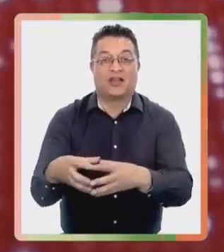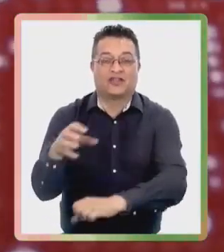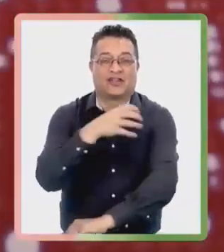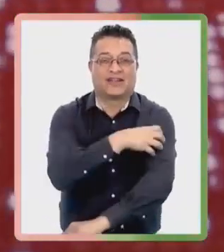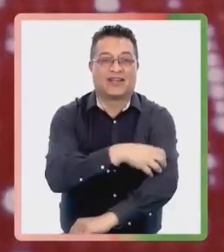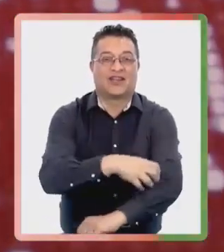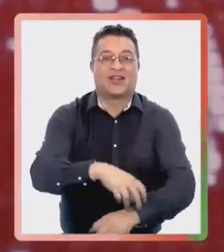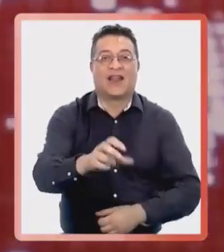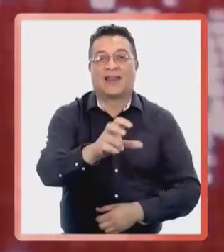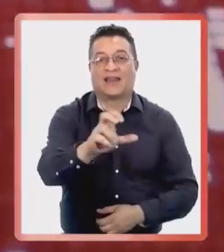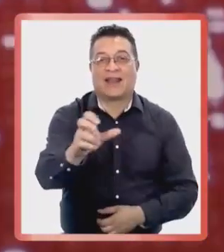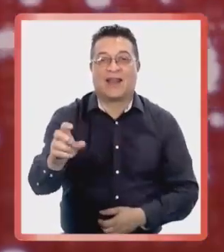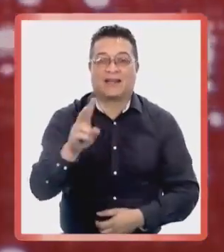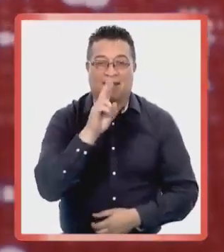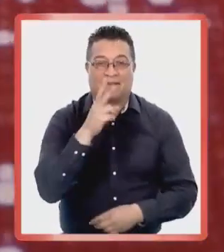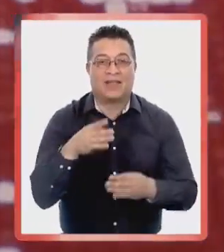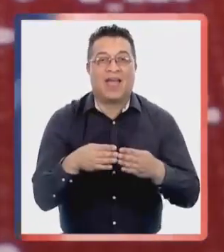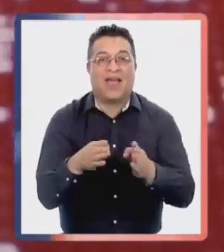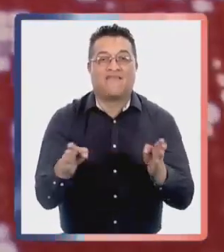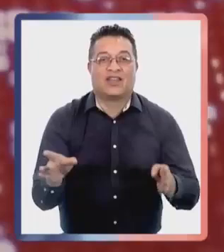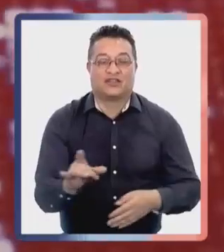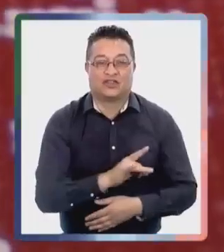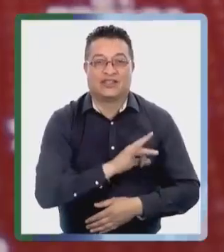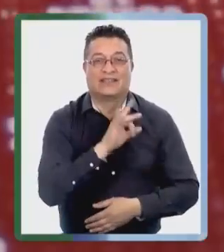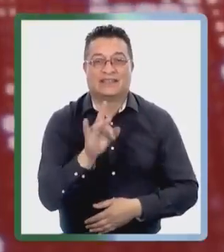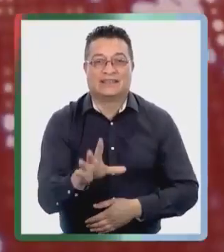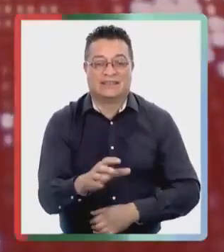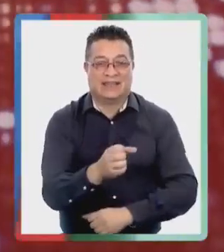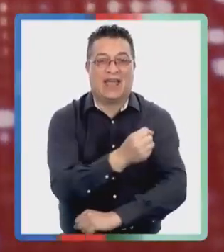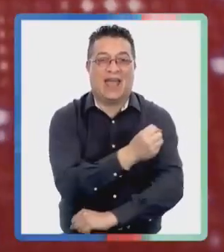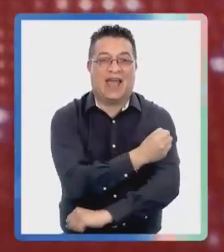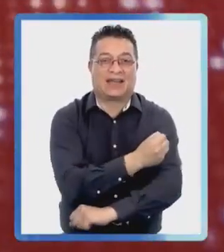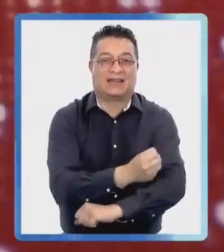Asociación Regional de Canales de Televisión de Señal Abierta de Chile,